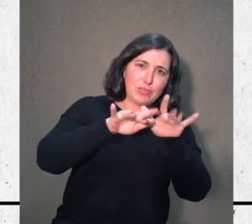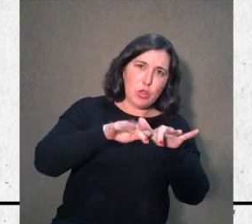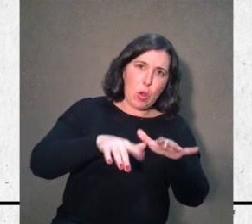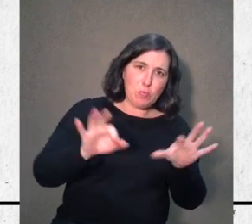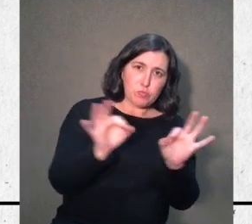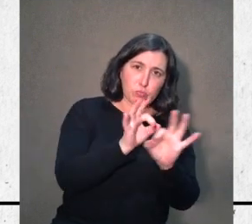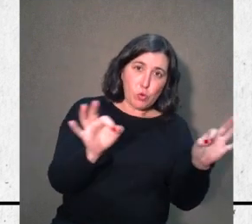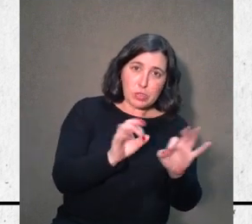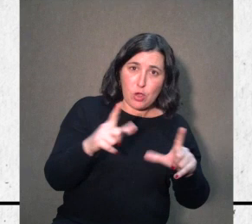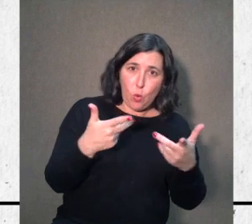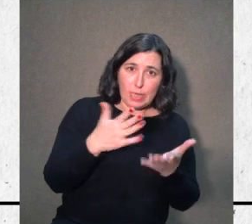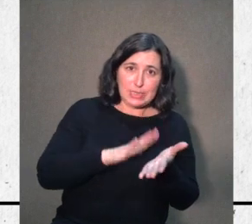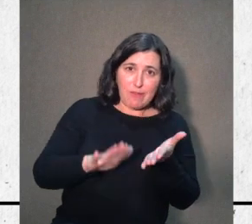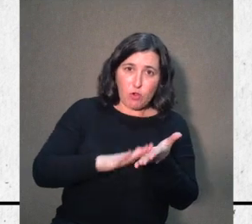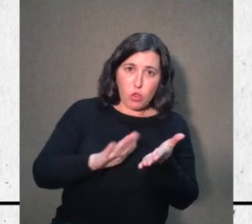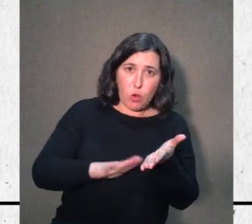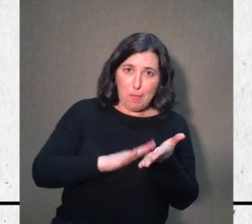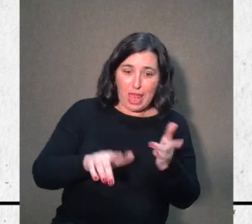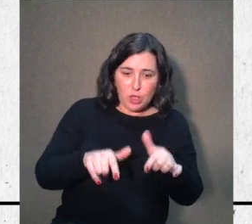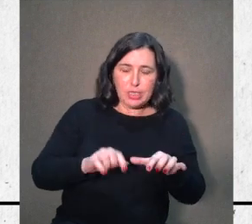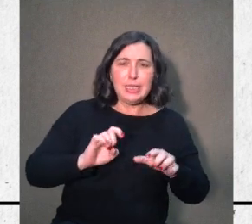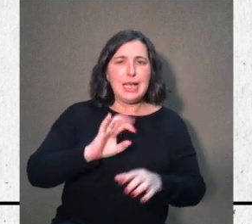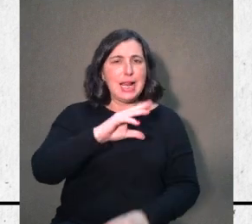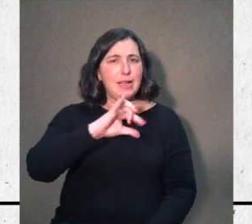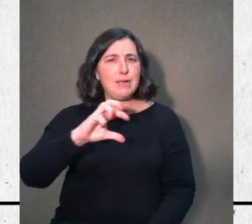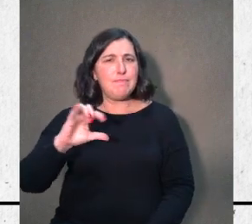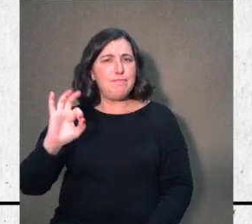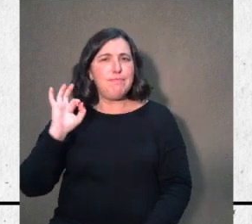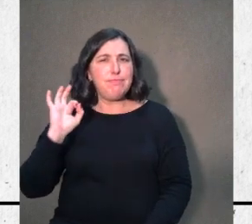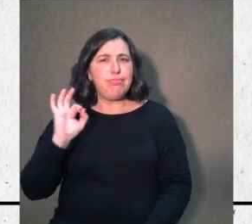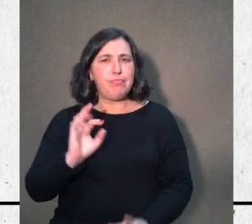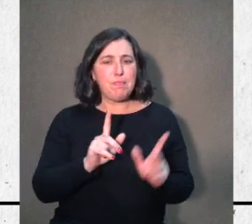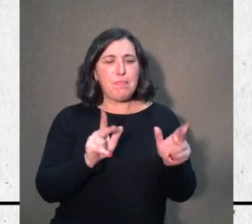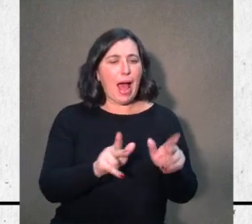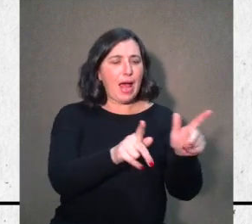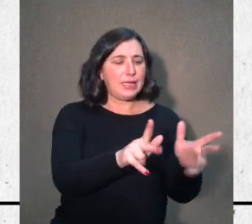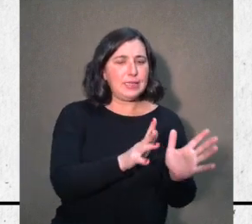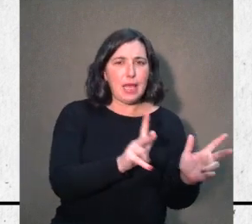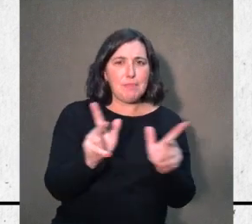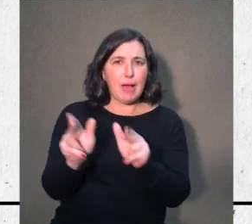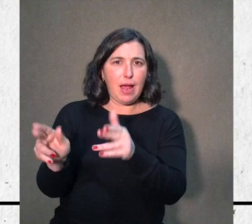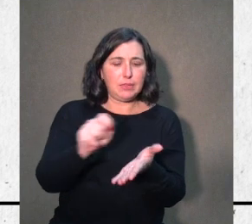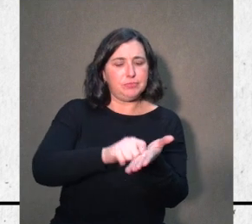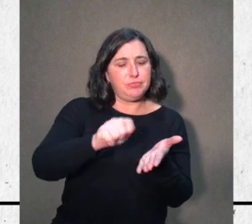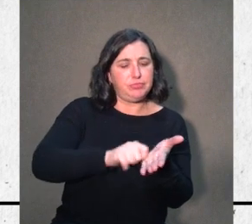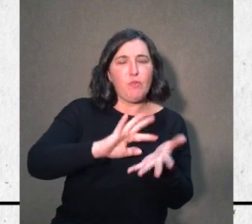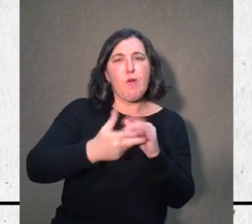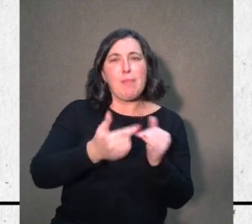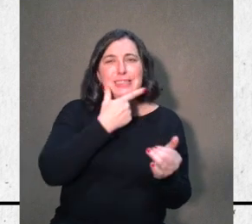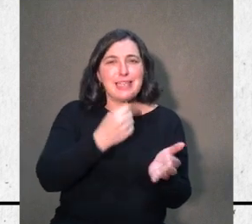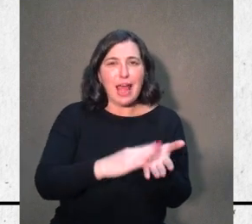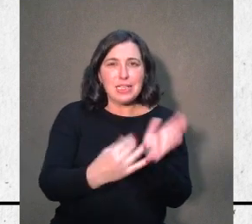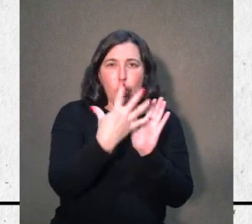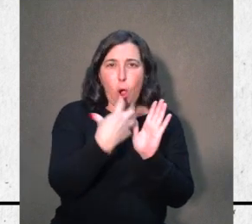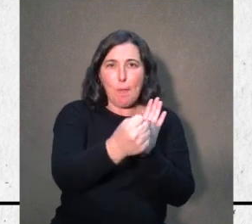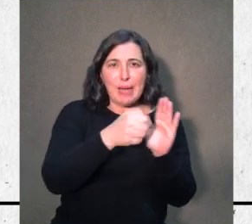buena caligrafía y escribía cada una de las partes de los instrumentos y hacía más sencillito para que otro también pudiera ingresar. Todo eso